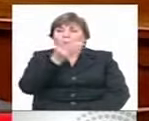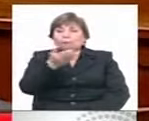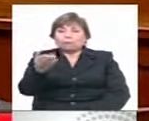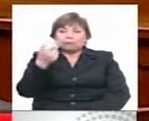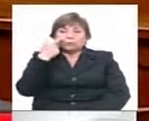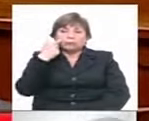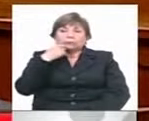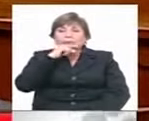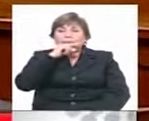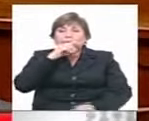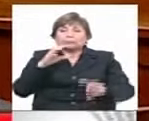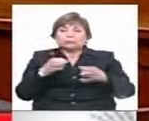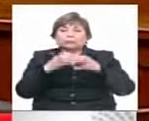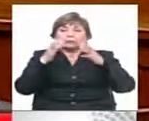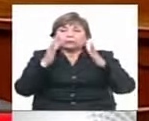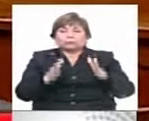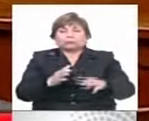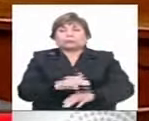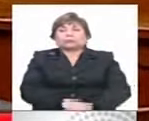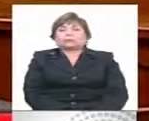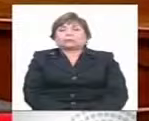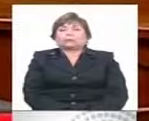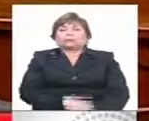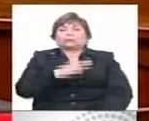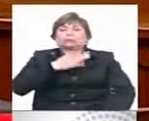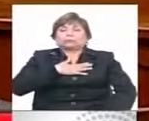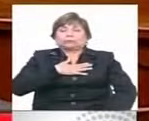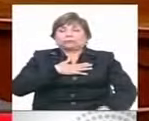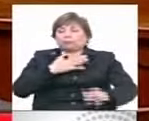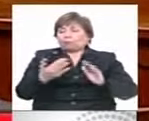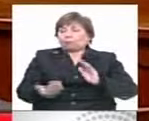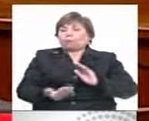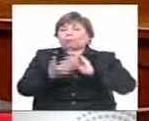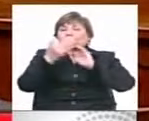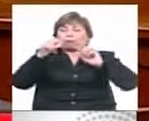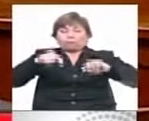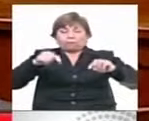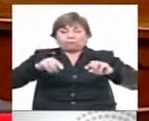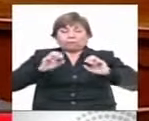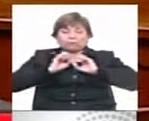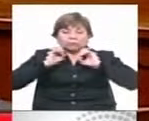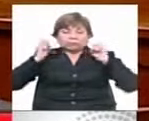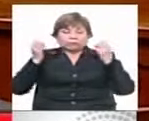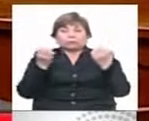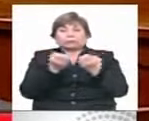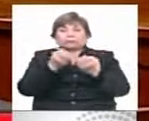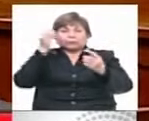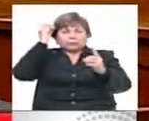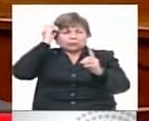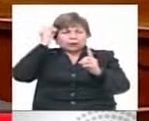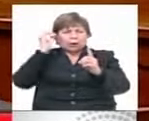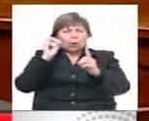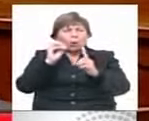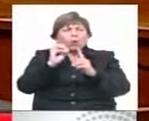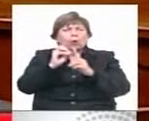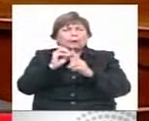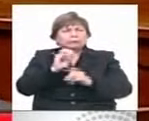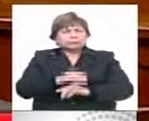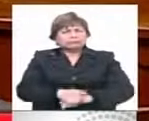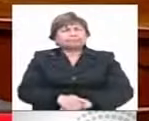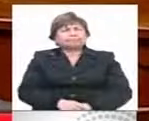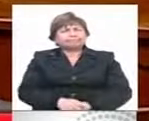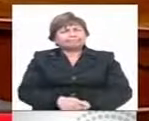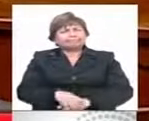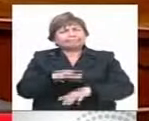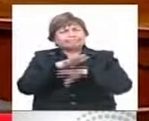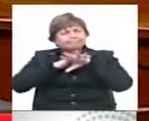y señores congresistas, que mi presencia en este hemiciclo tiene por objetivo corresponder